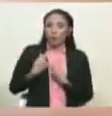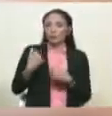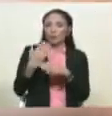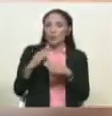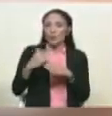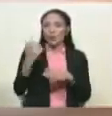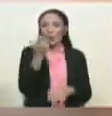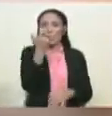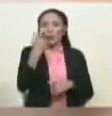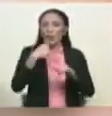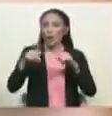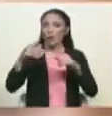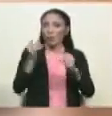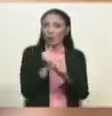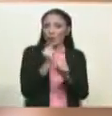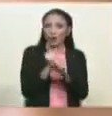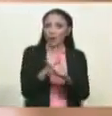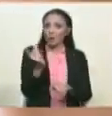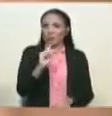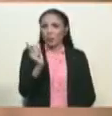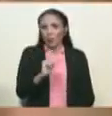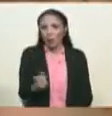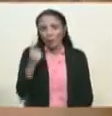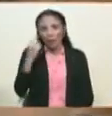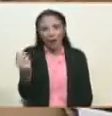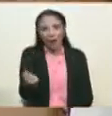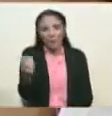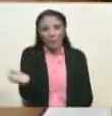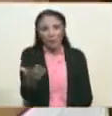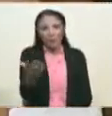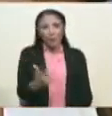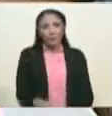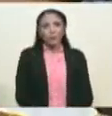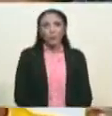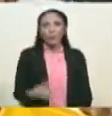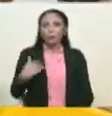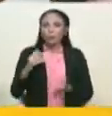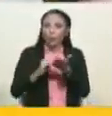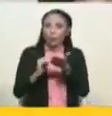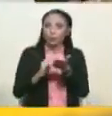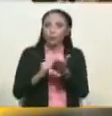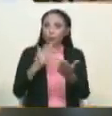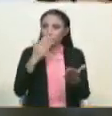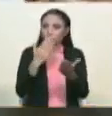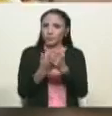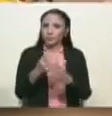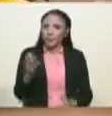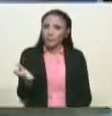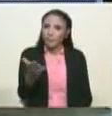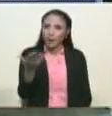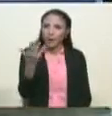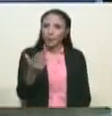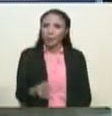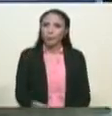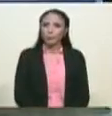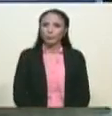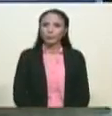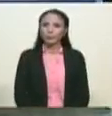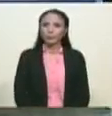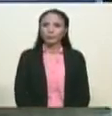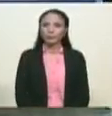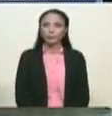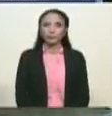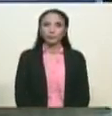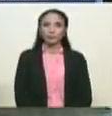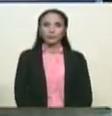forma de resolver los problemas, parir soluciones y echar a andar, el frente